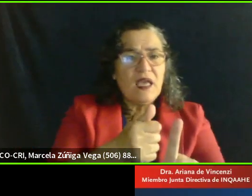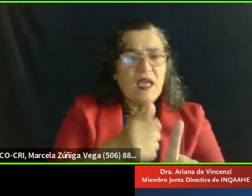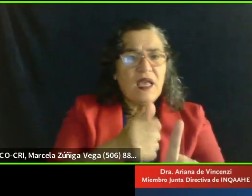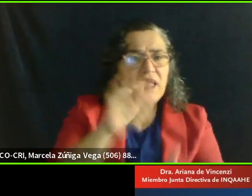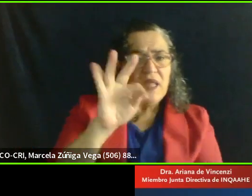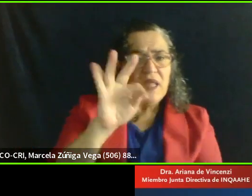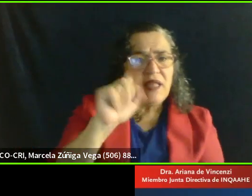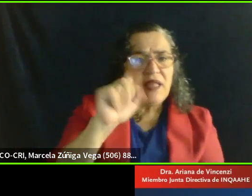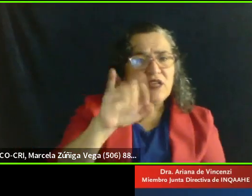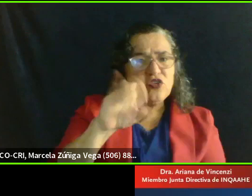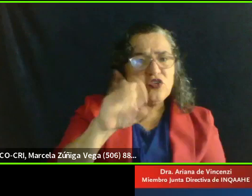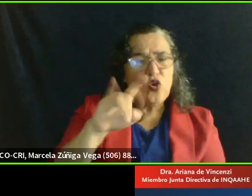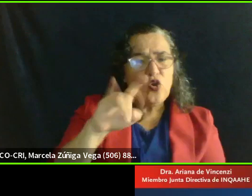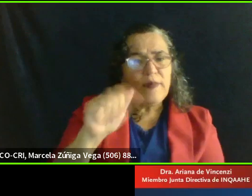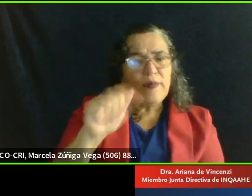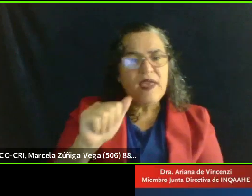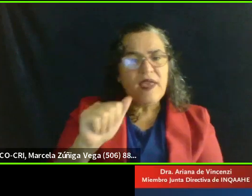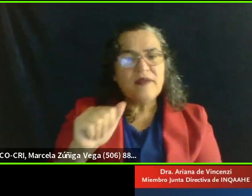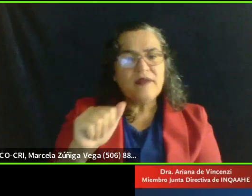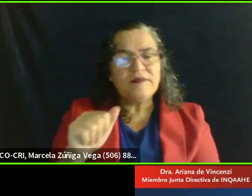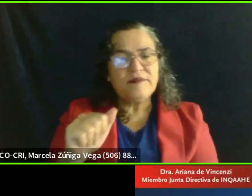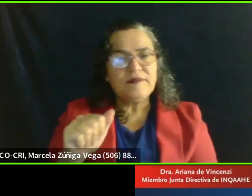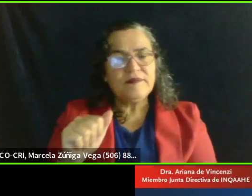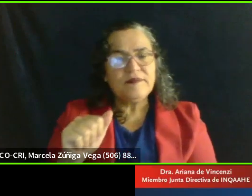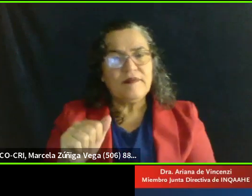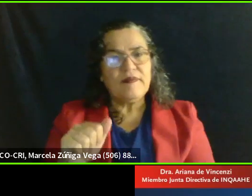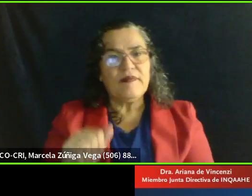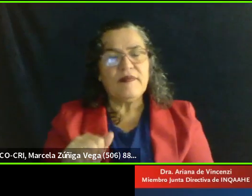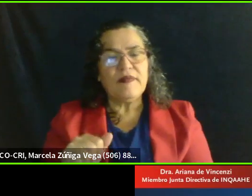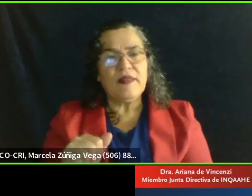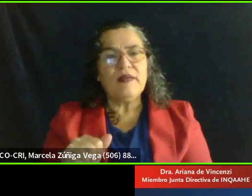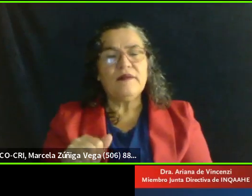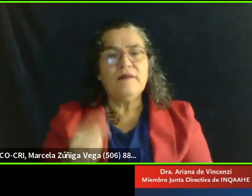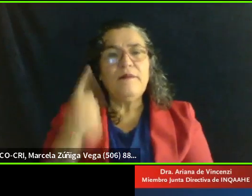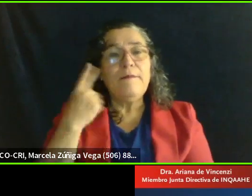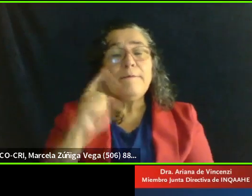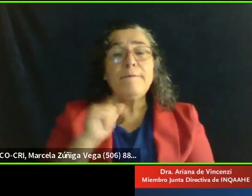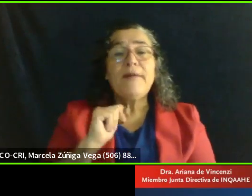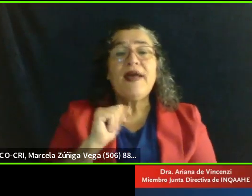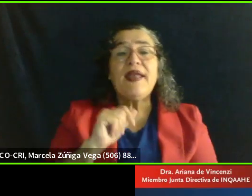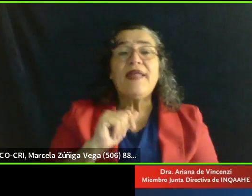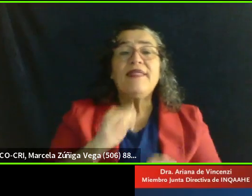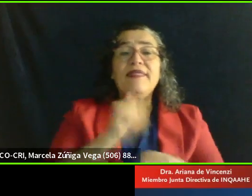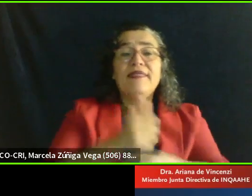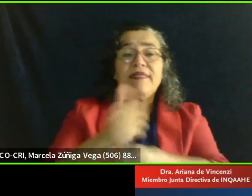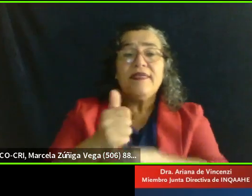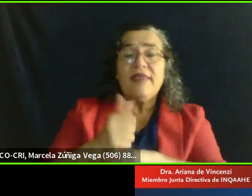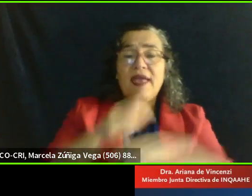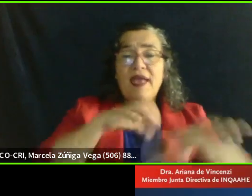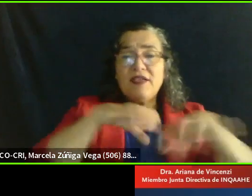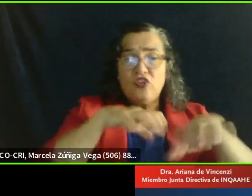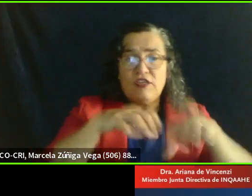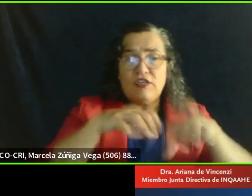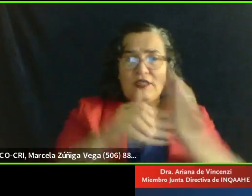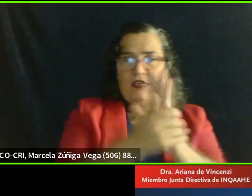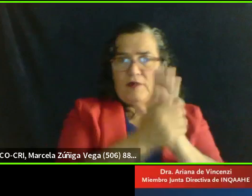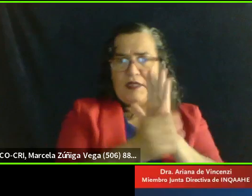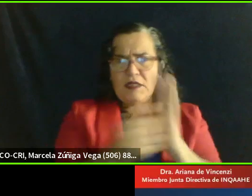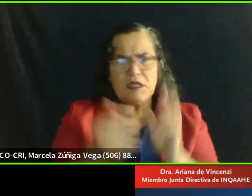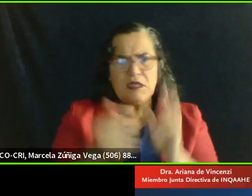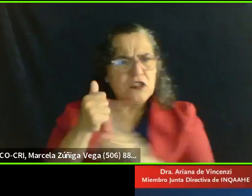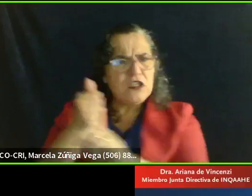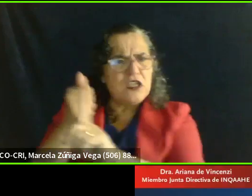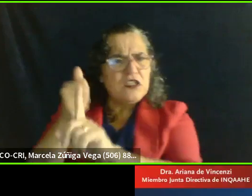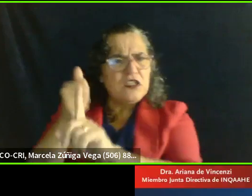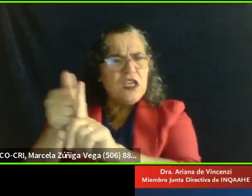discúlpeme, porque no le llegué a escuchar la pregunta completa. Sí, dice, para definir estas acciones de las competencias, ¿se sigue alguna taxonomía